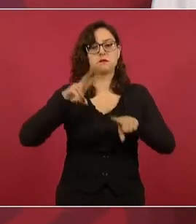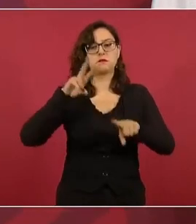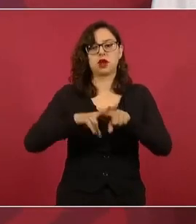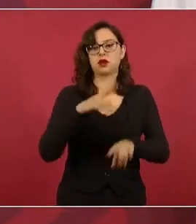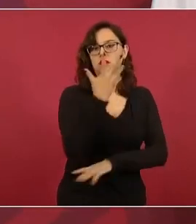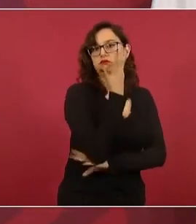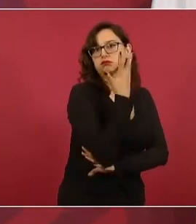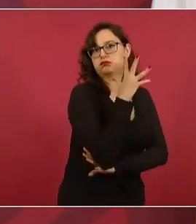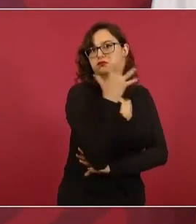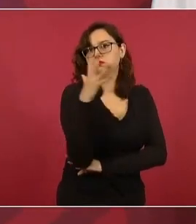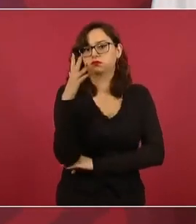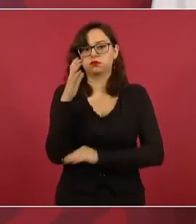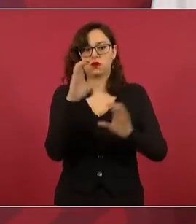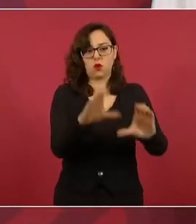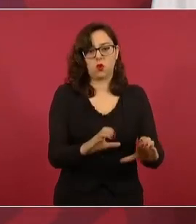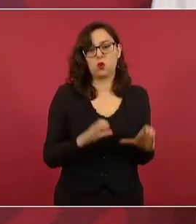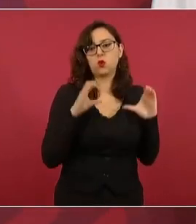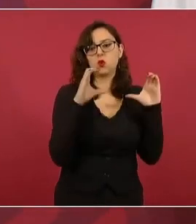natural.